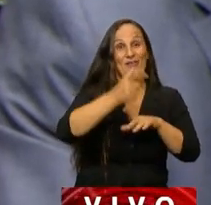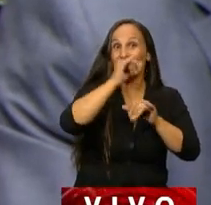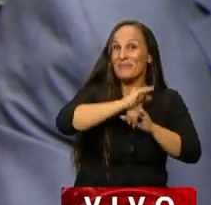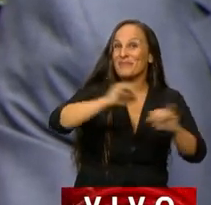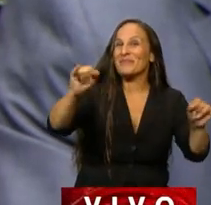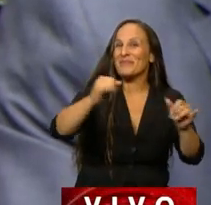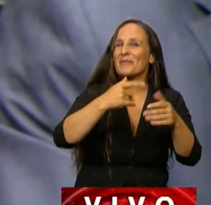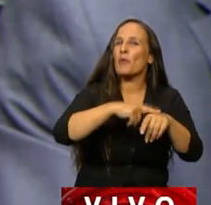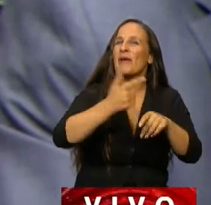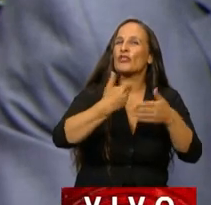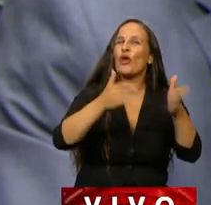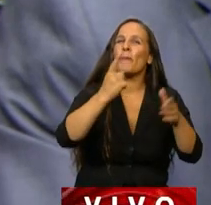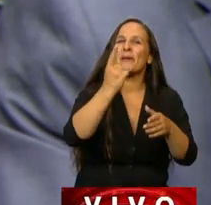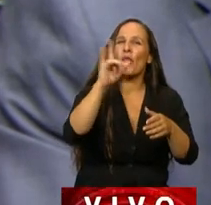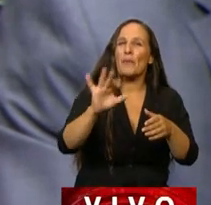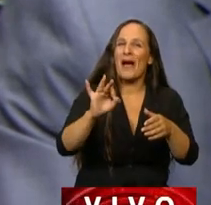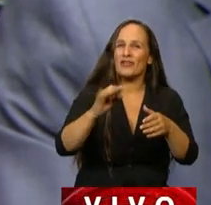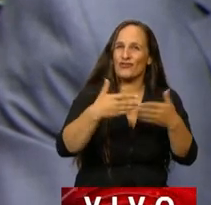de apertura, nos propuso